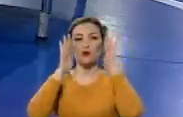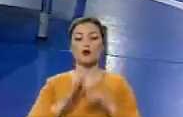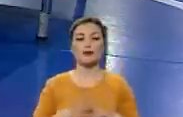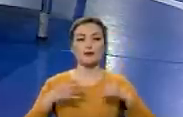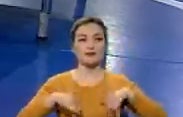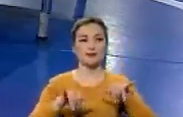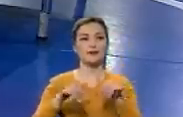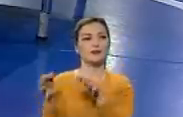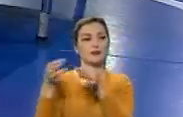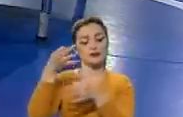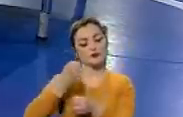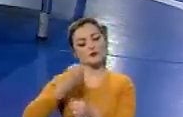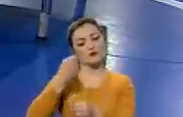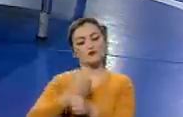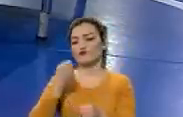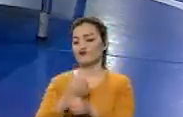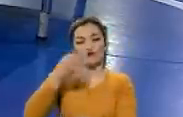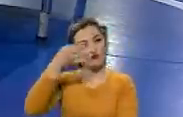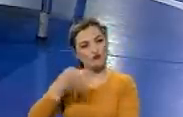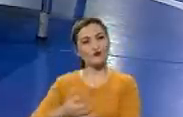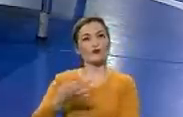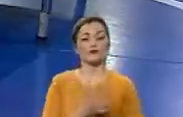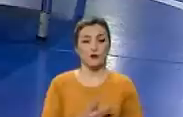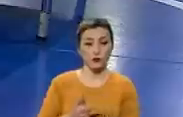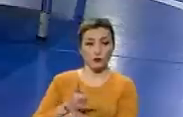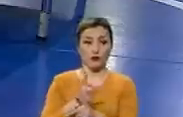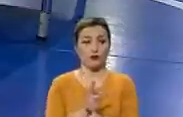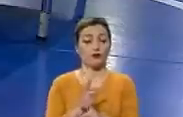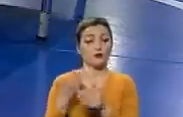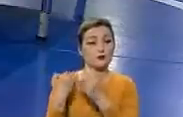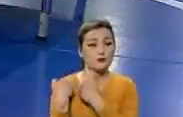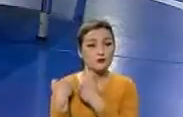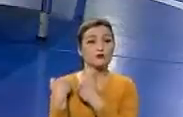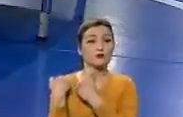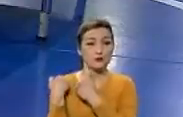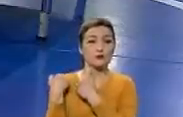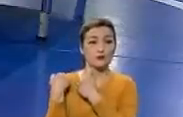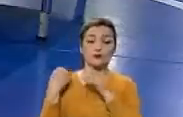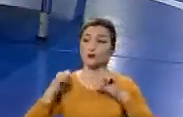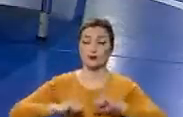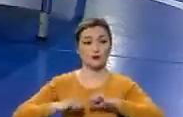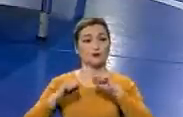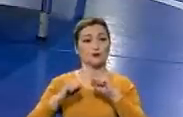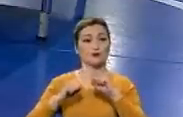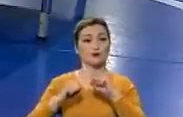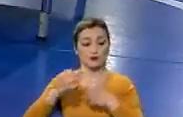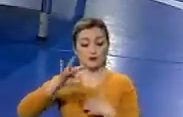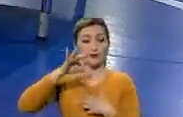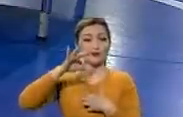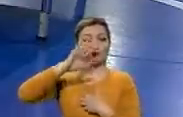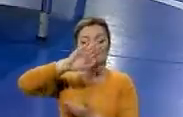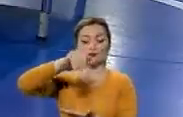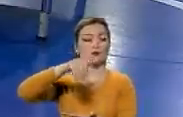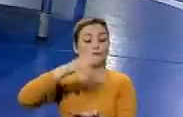para seguir cumpliendo nuestras labores. Tenemos que todavía cuidarnos y ser responsables, así, solamente así vamos a evitar que exista un